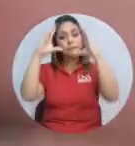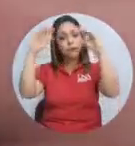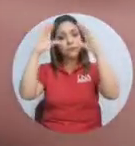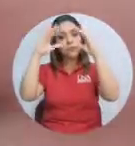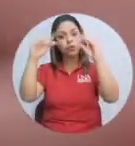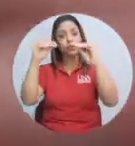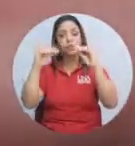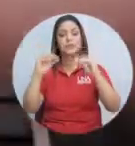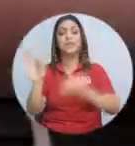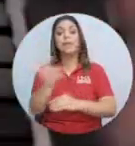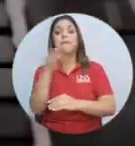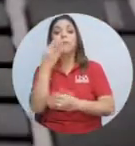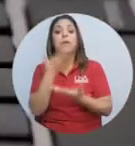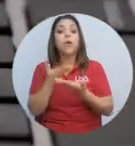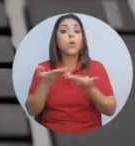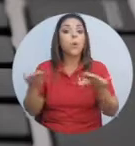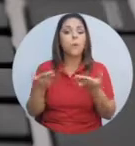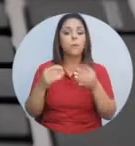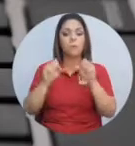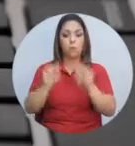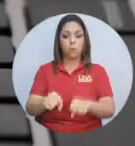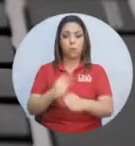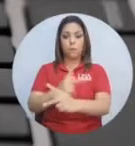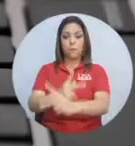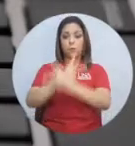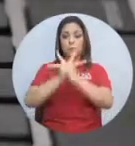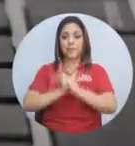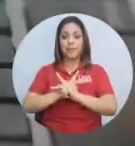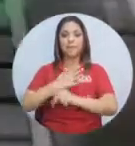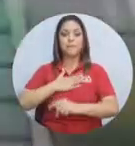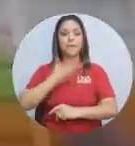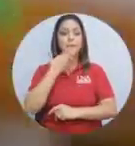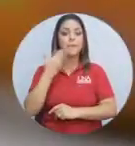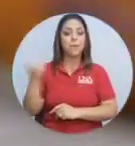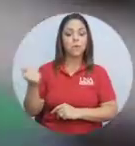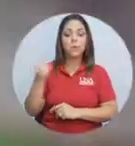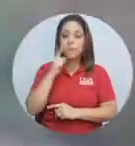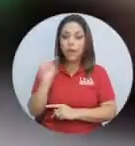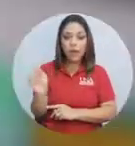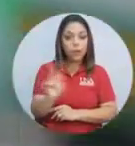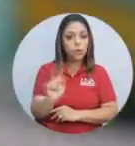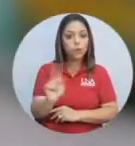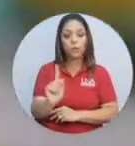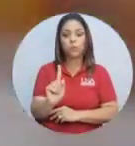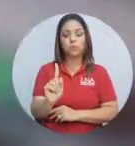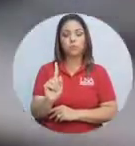busquen información sobre la forma como pueden protegerse mejor para no